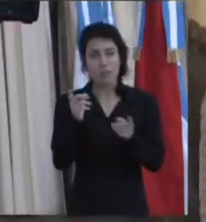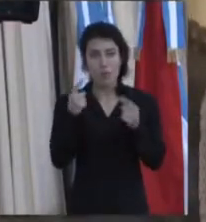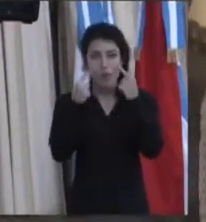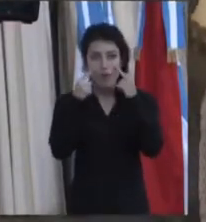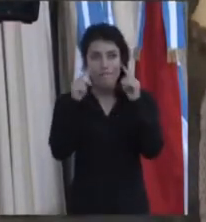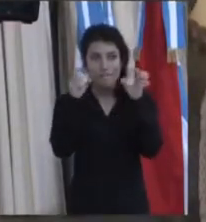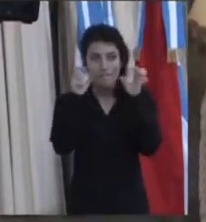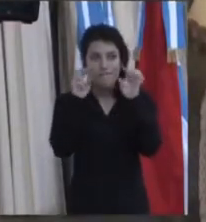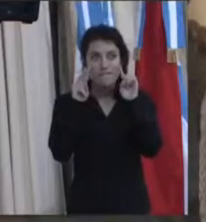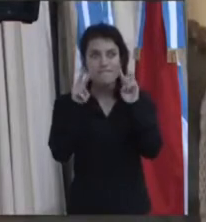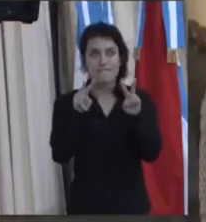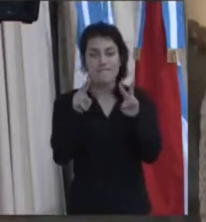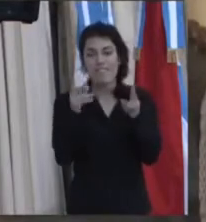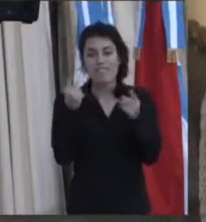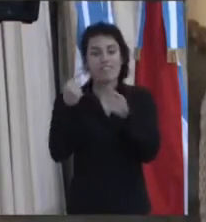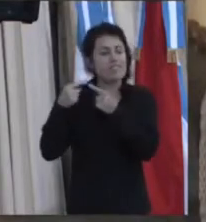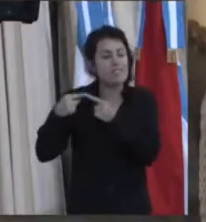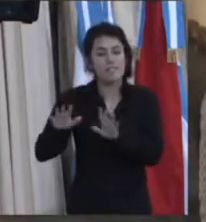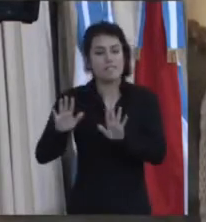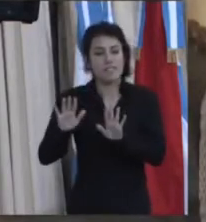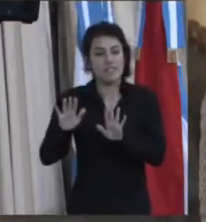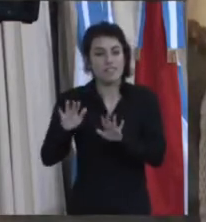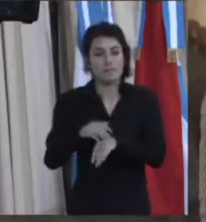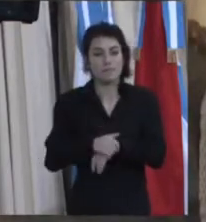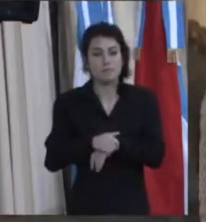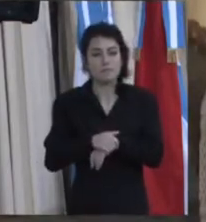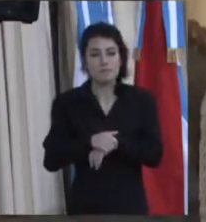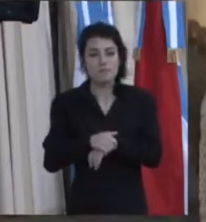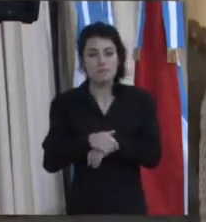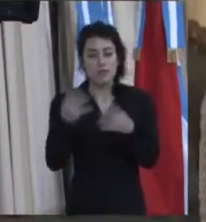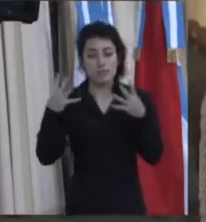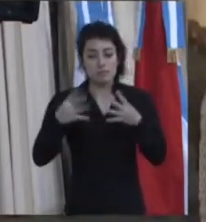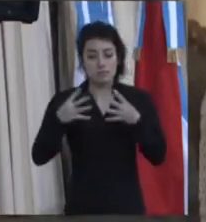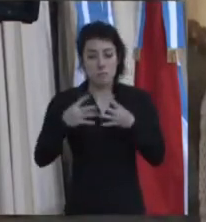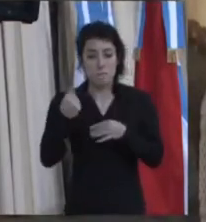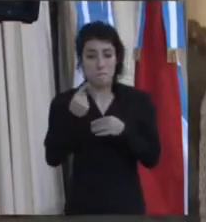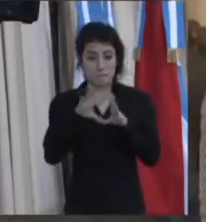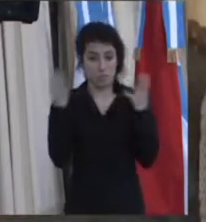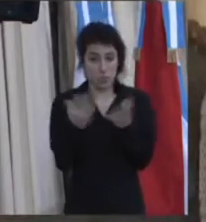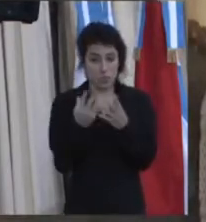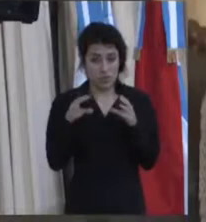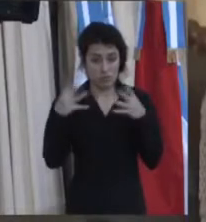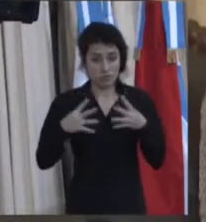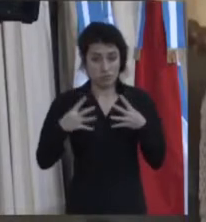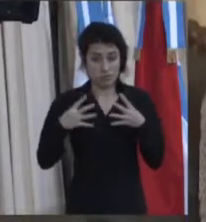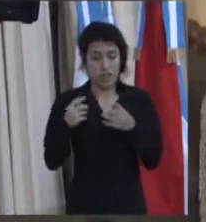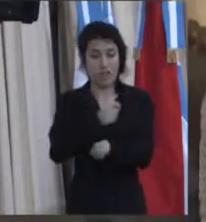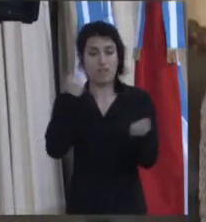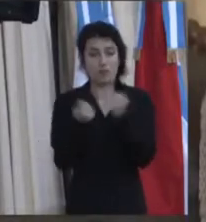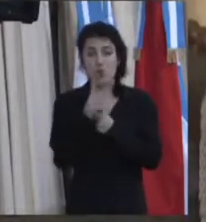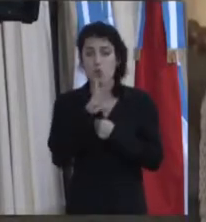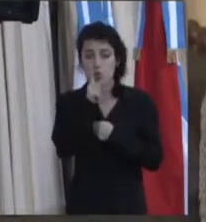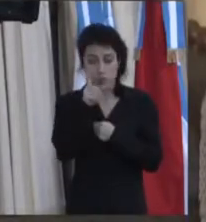hoy. También venía de la experiencia, por supuesto, de la Primera Guerra Mundial, obviamente la Revolución